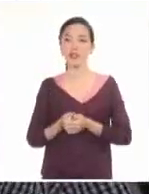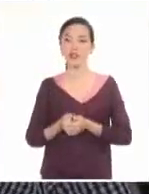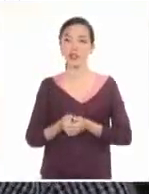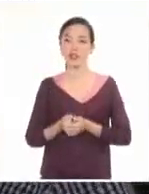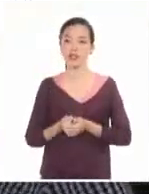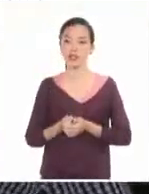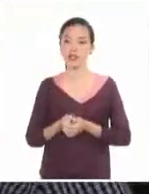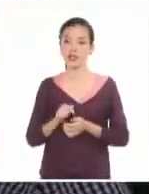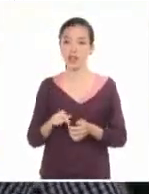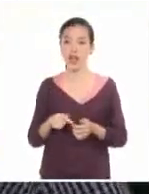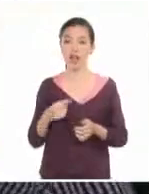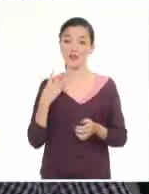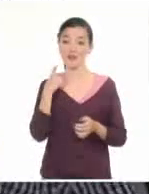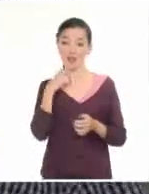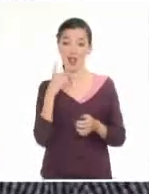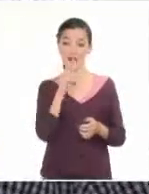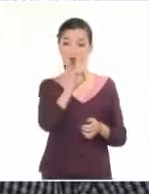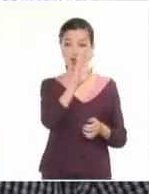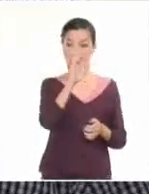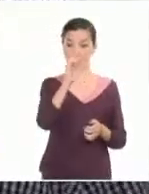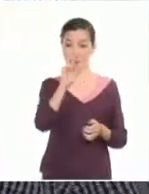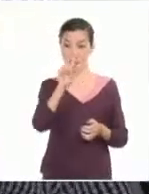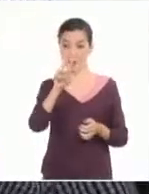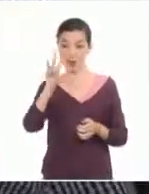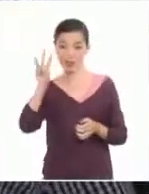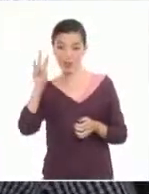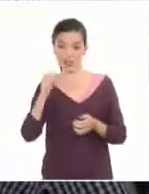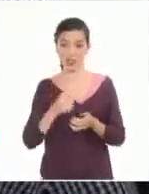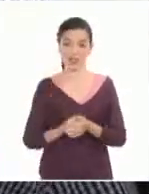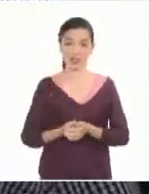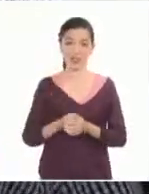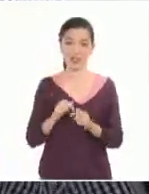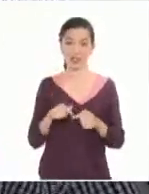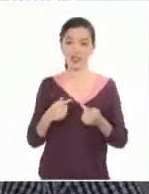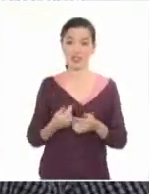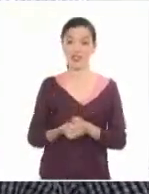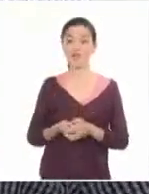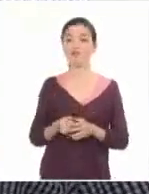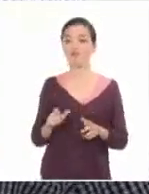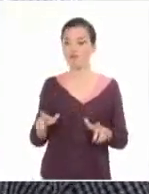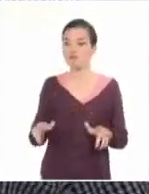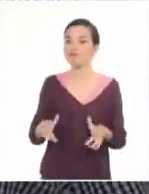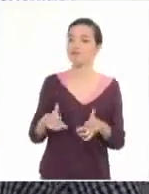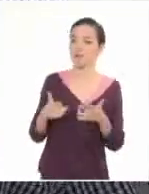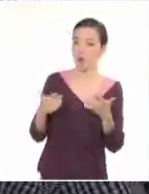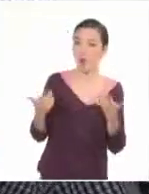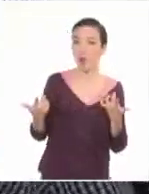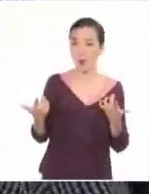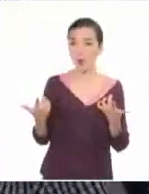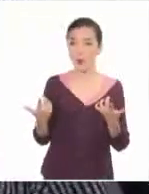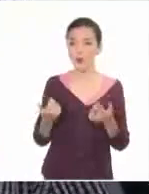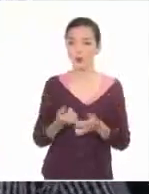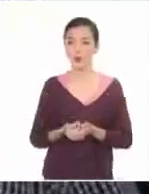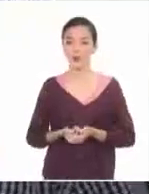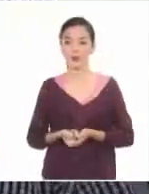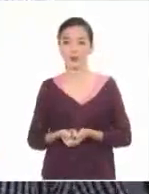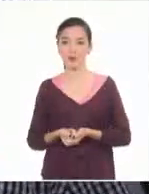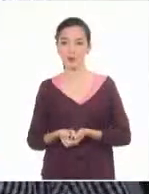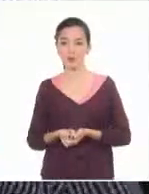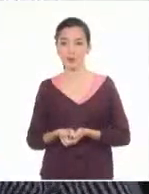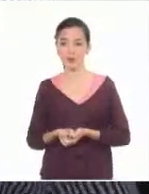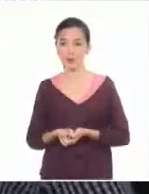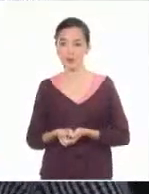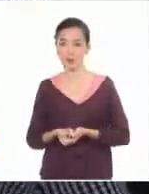certificó la contabilidad, todos los almacenes están certificados, se logró también el sistema integral de calidad, el